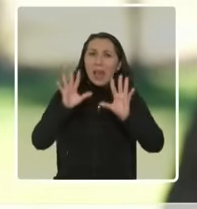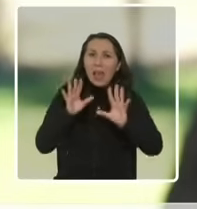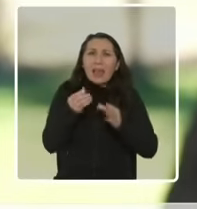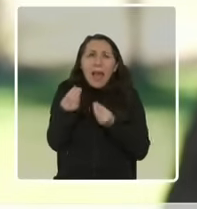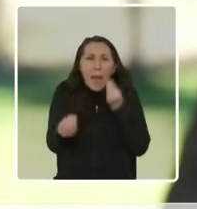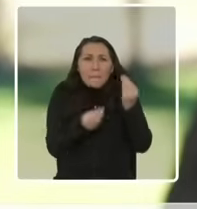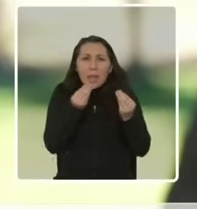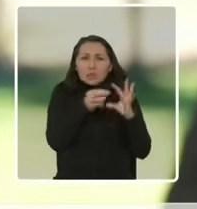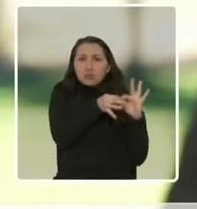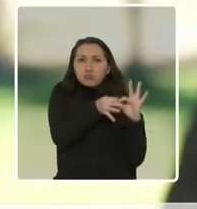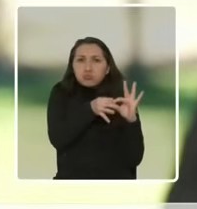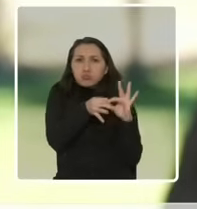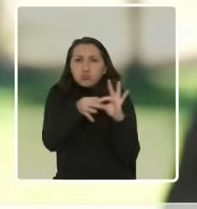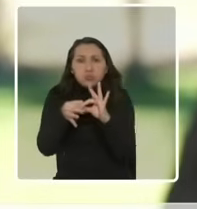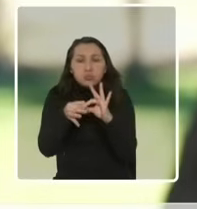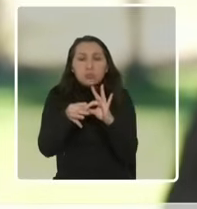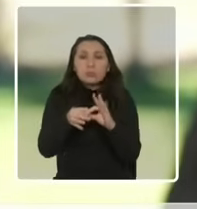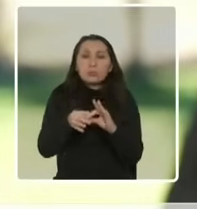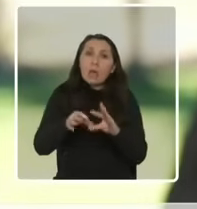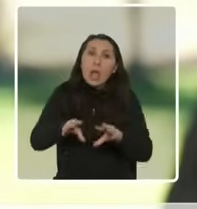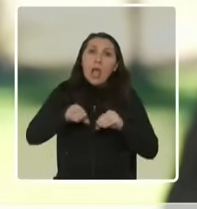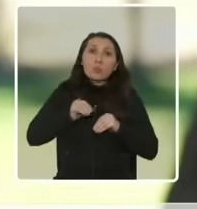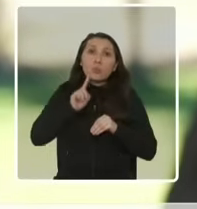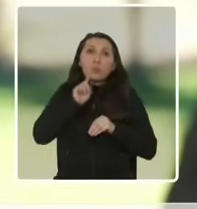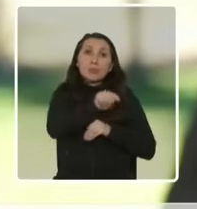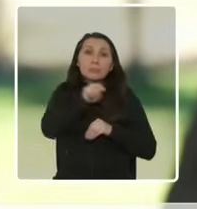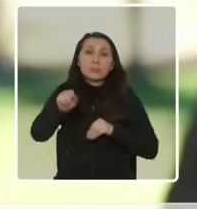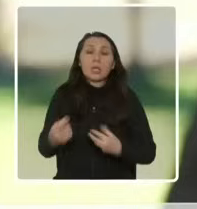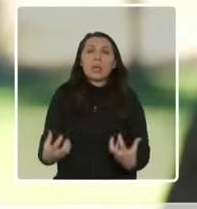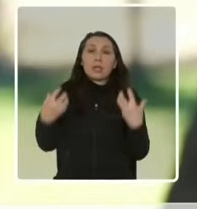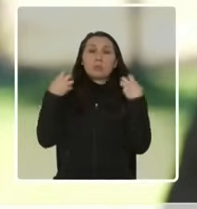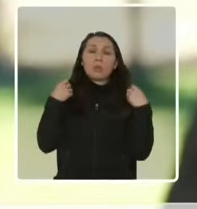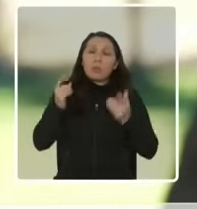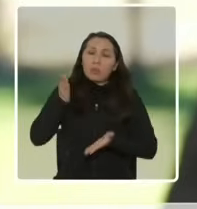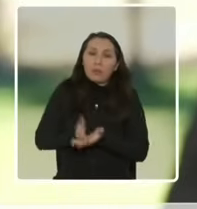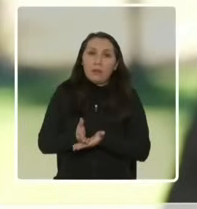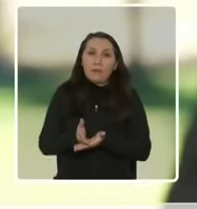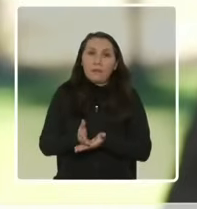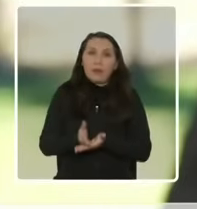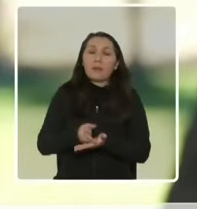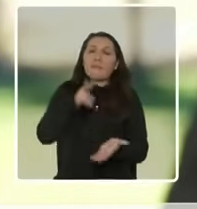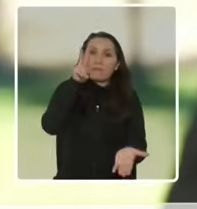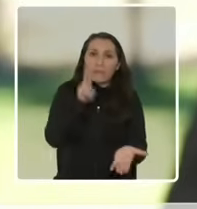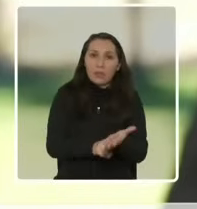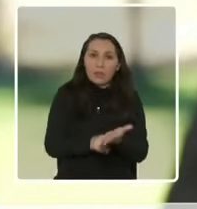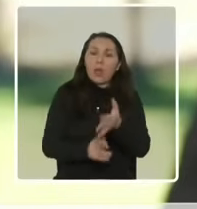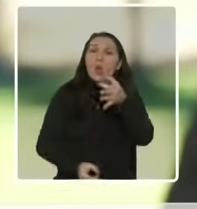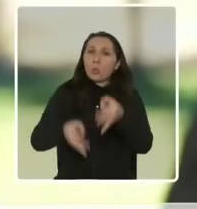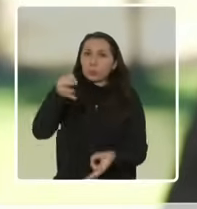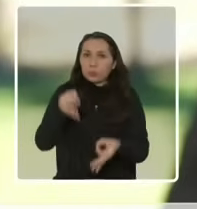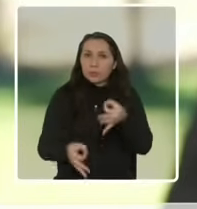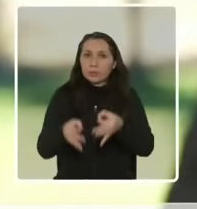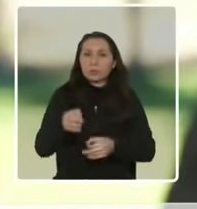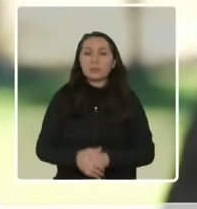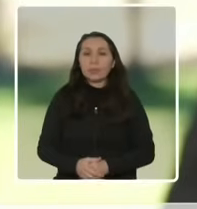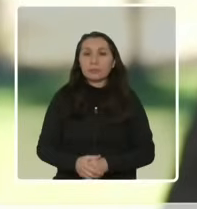los detalles de los hechos y se asuman las responsabilidades que correspondan. Verdad y